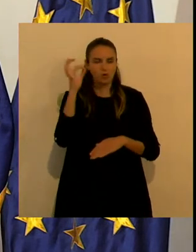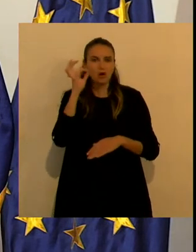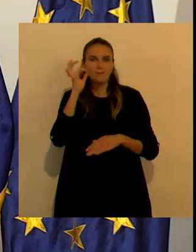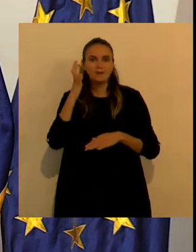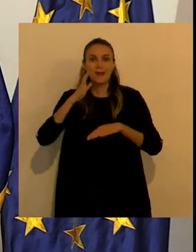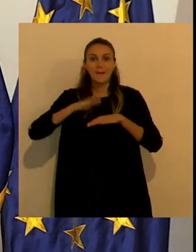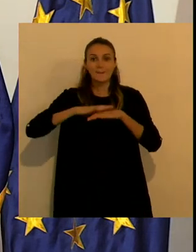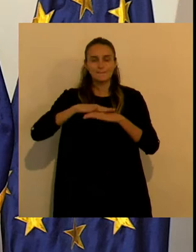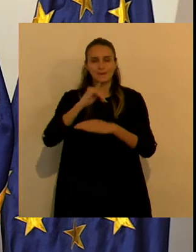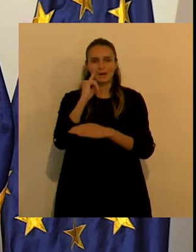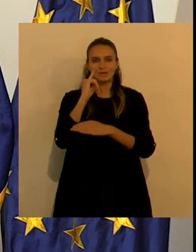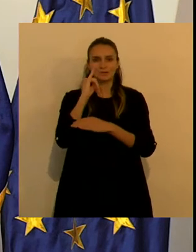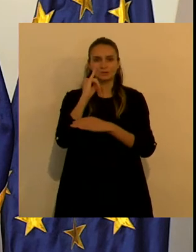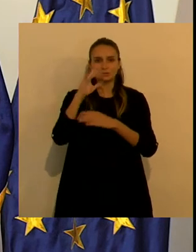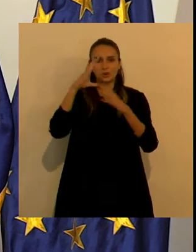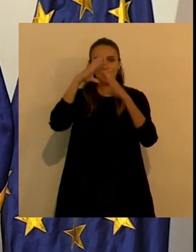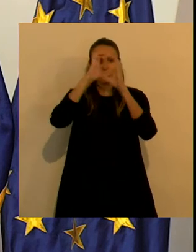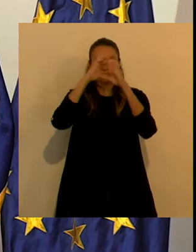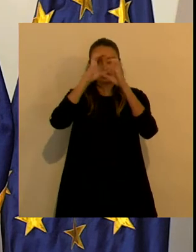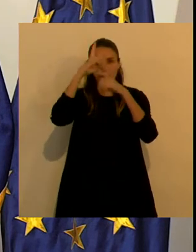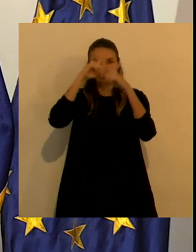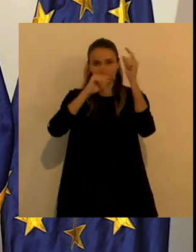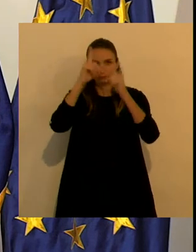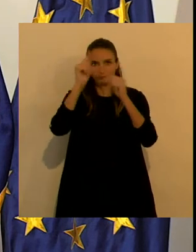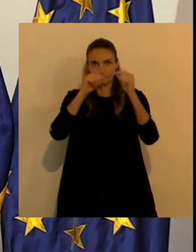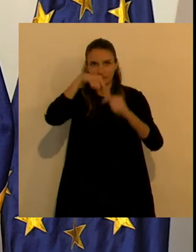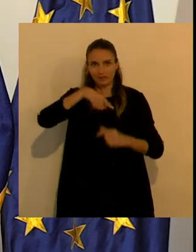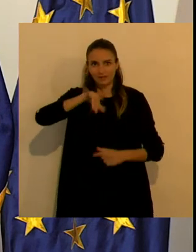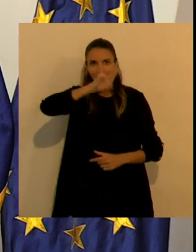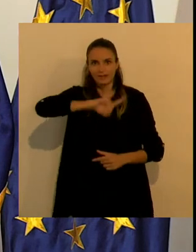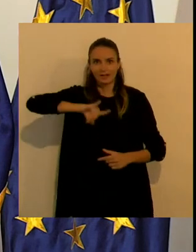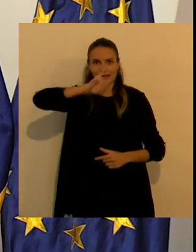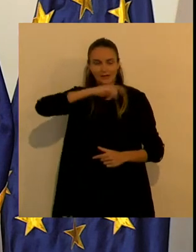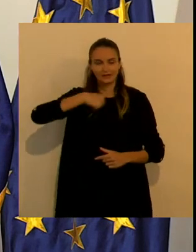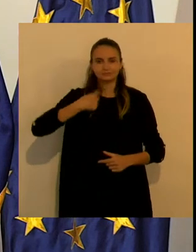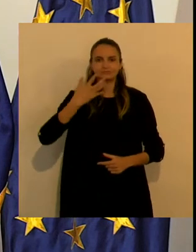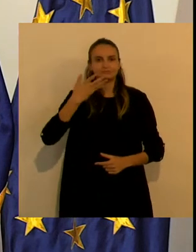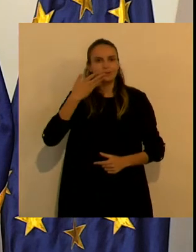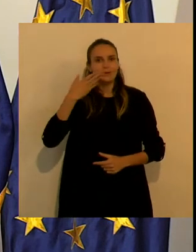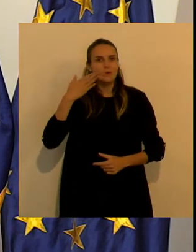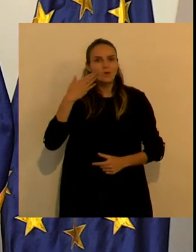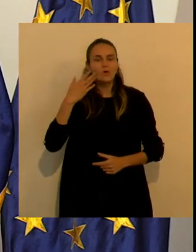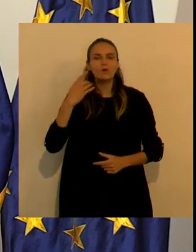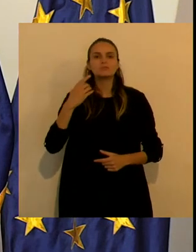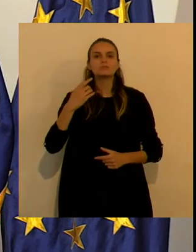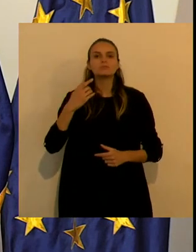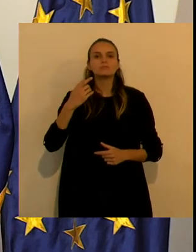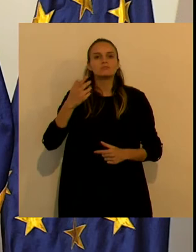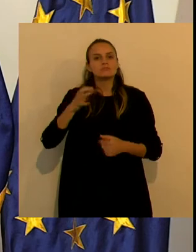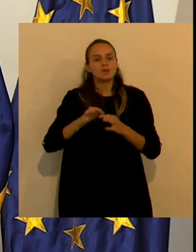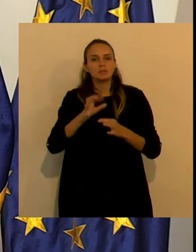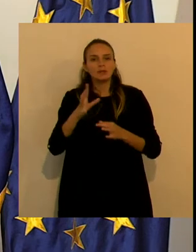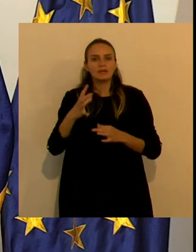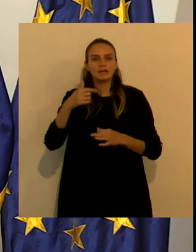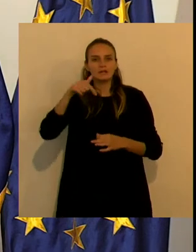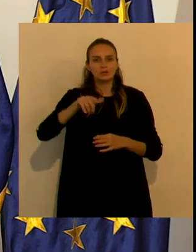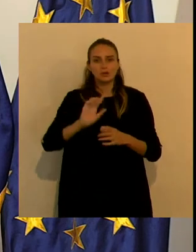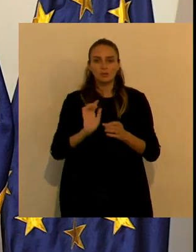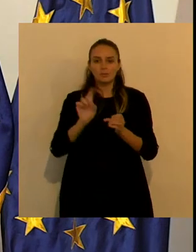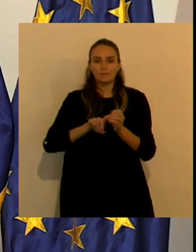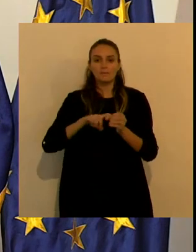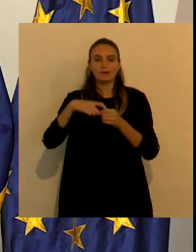Astrofísica de Canarias es un honor y es un privilegio el participar en esta iniciativa